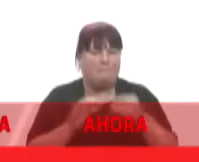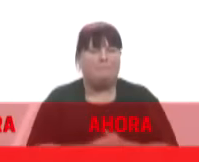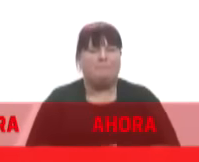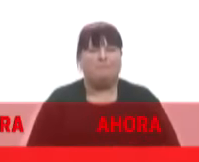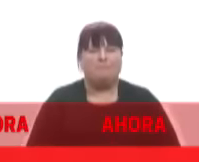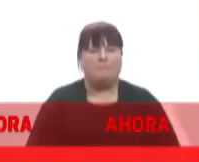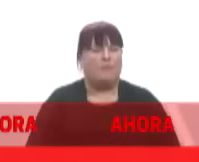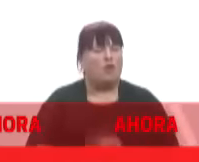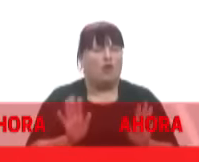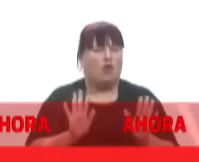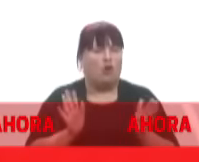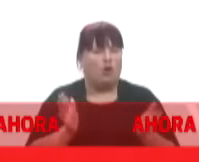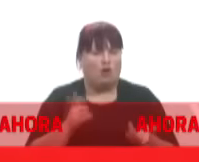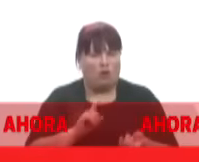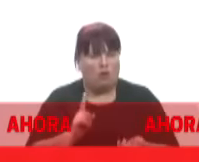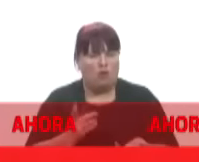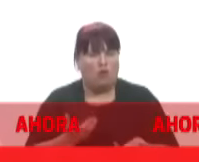No, claro. Por